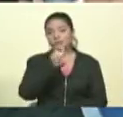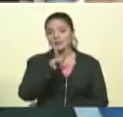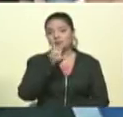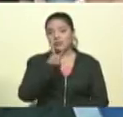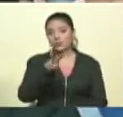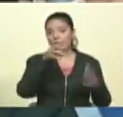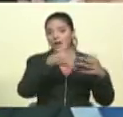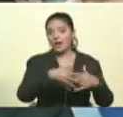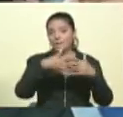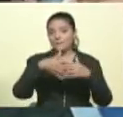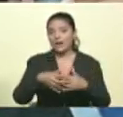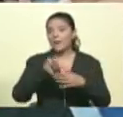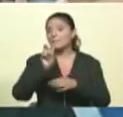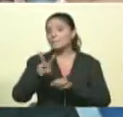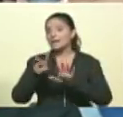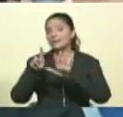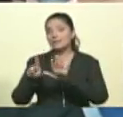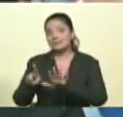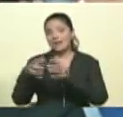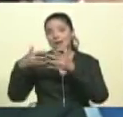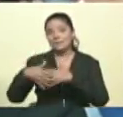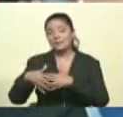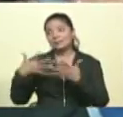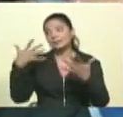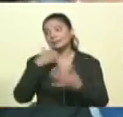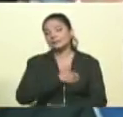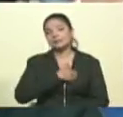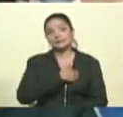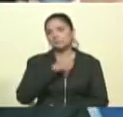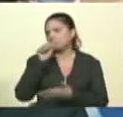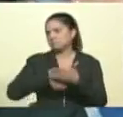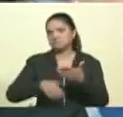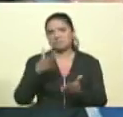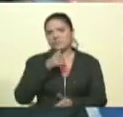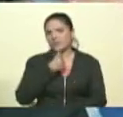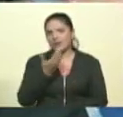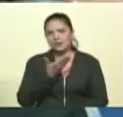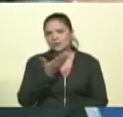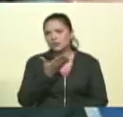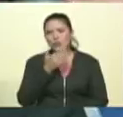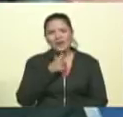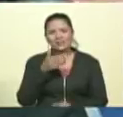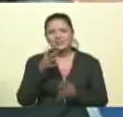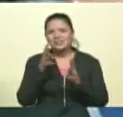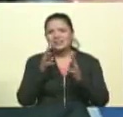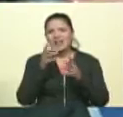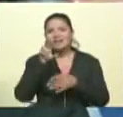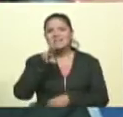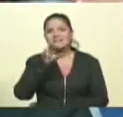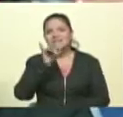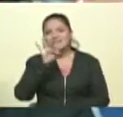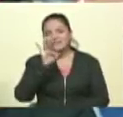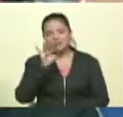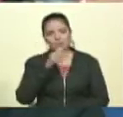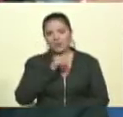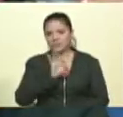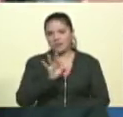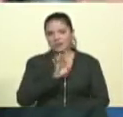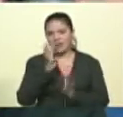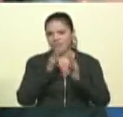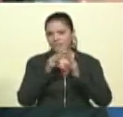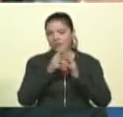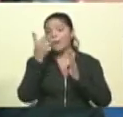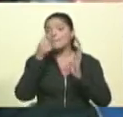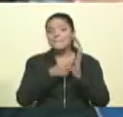empresas, de las cuales 26 lamentablemente son fantasmas sin ningún tipo de domicilio fiscal. De un lote, quiero decir, de